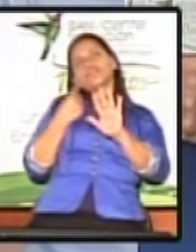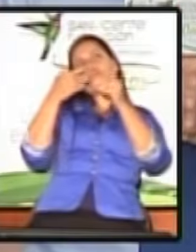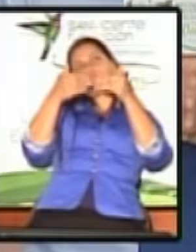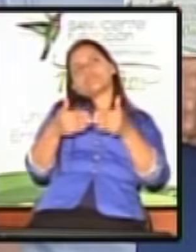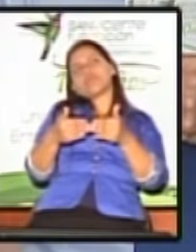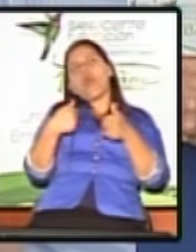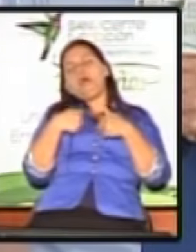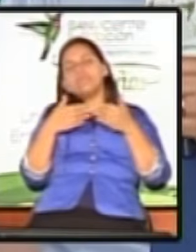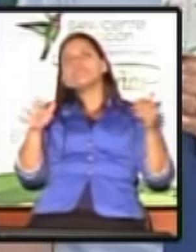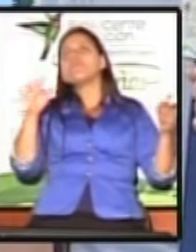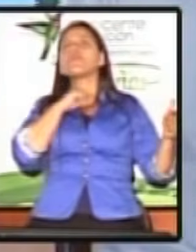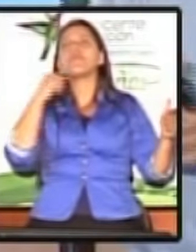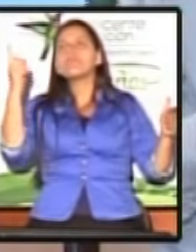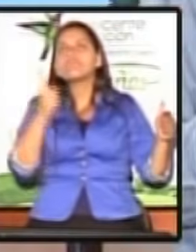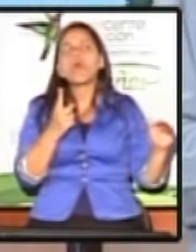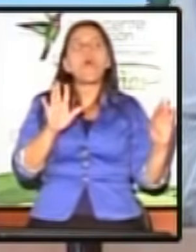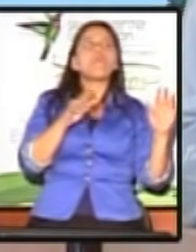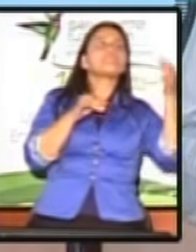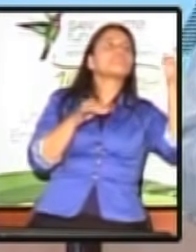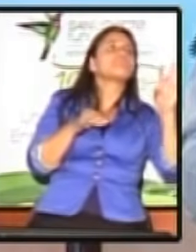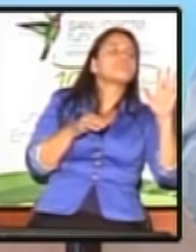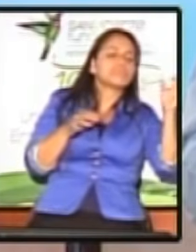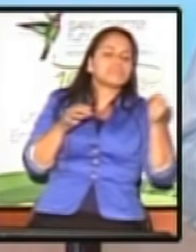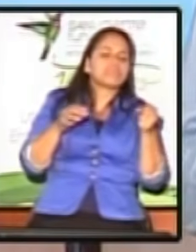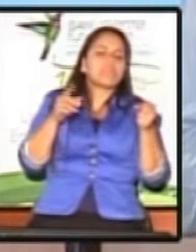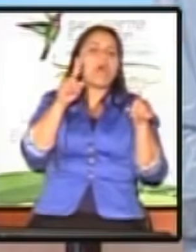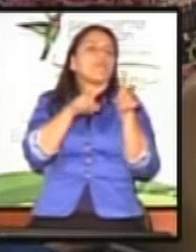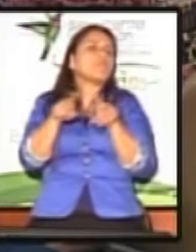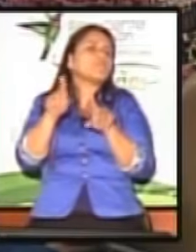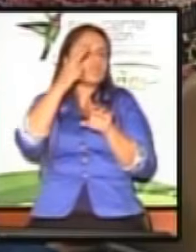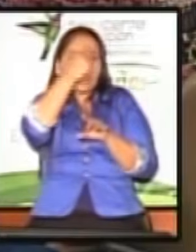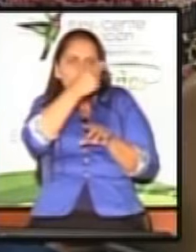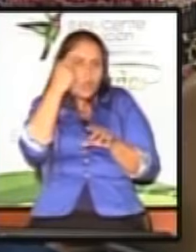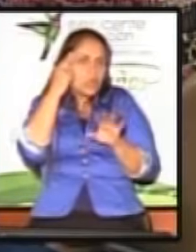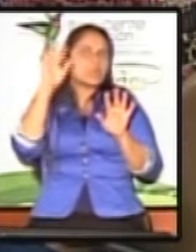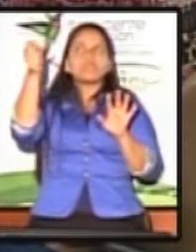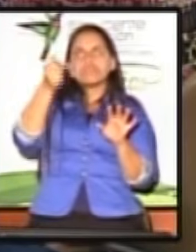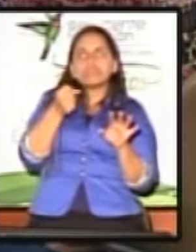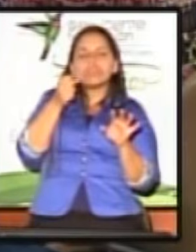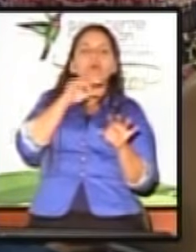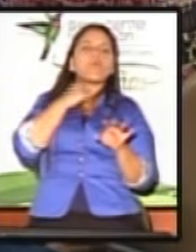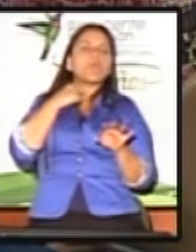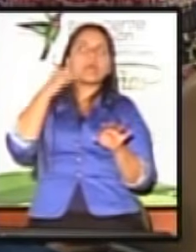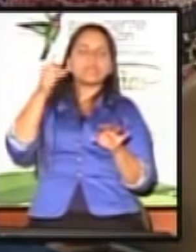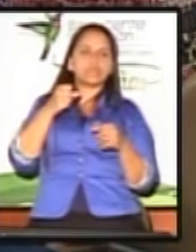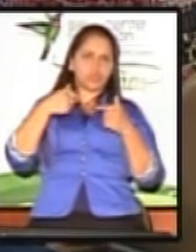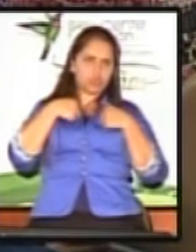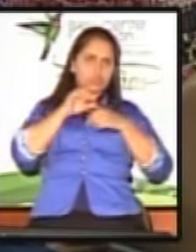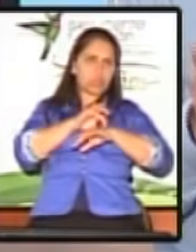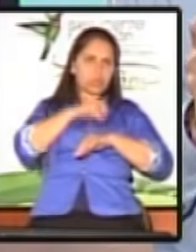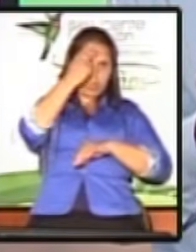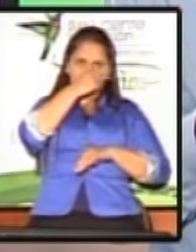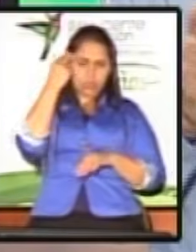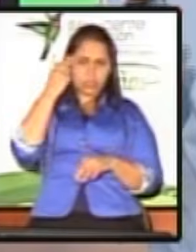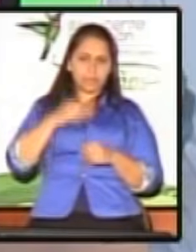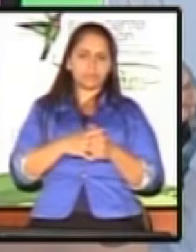muerte. Muchos de nuestros pacientes tienen la tradición judeocristiana, son católicos bautizados, así lo soy yo como médico.